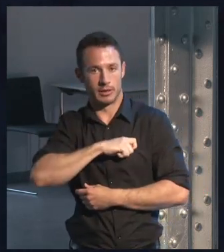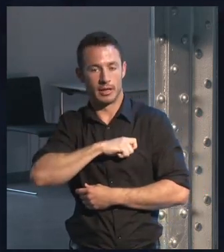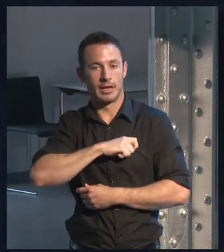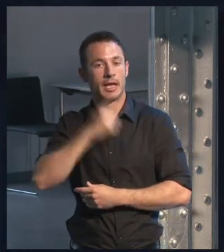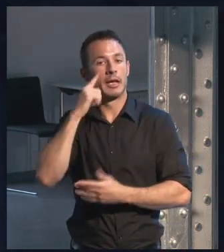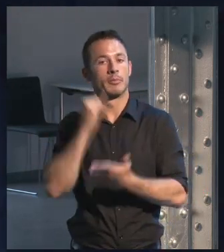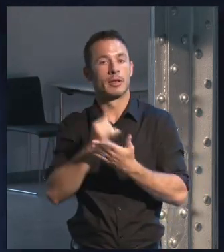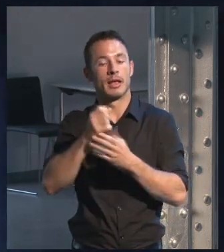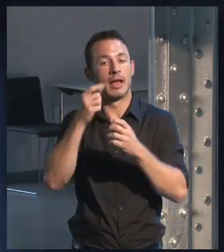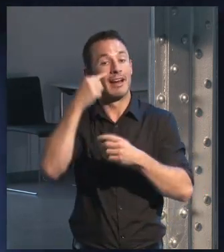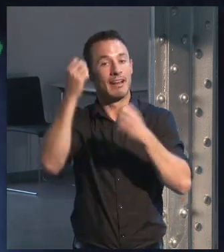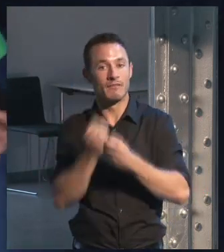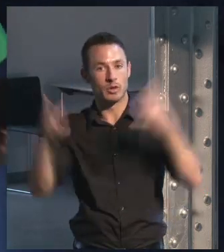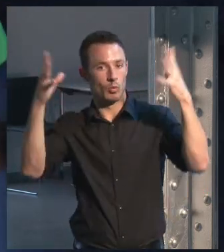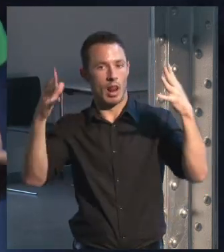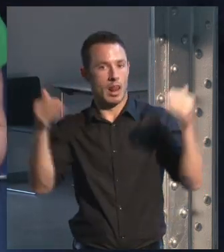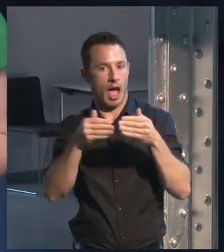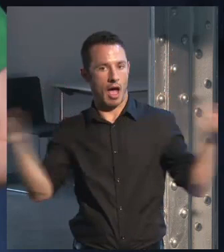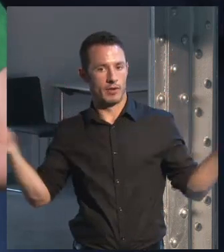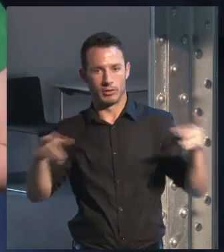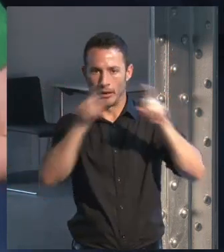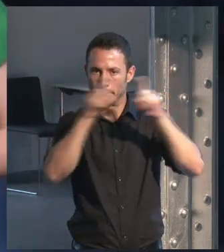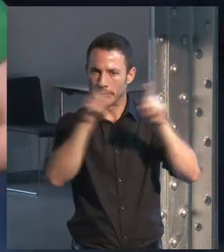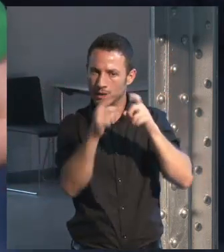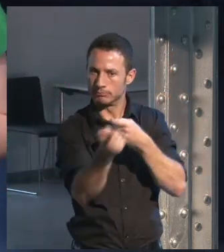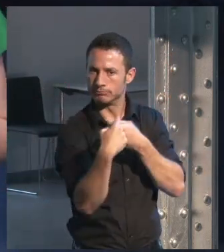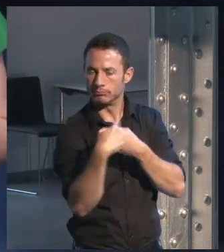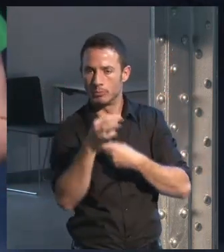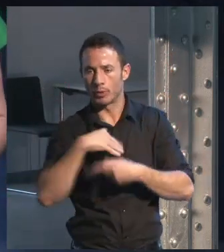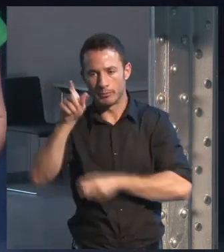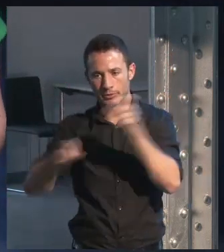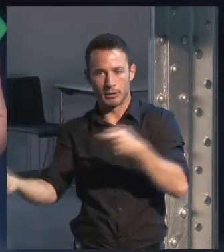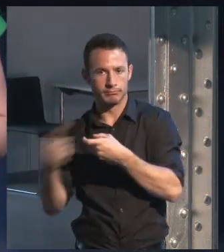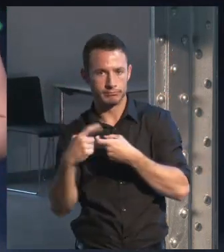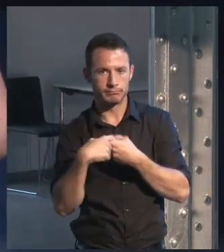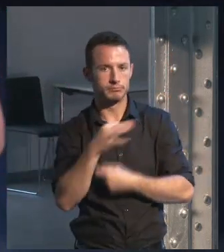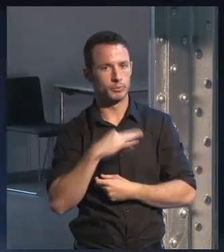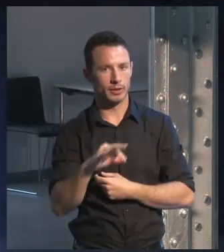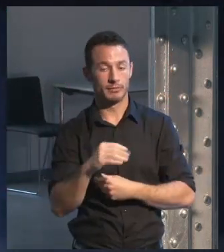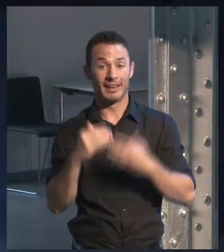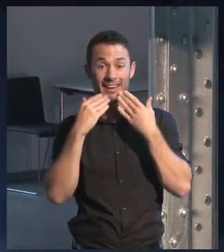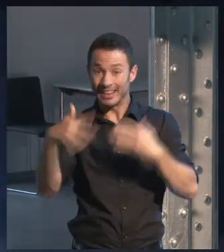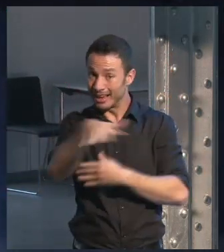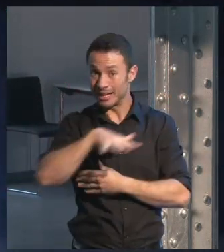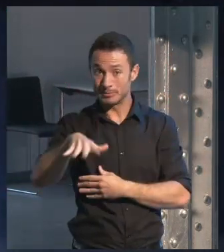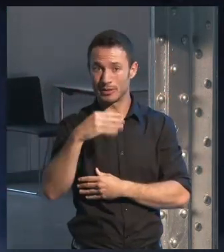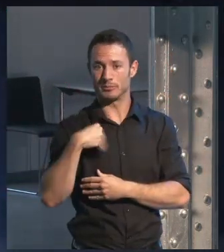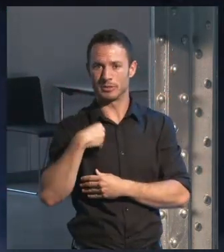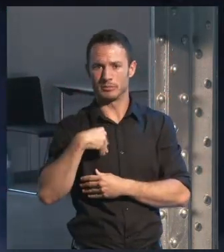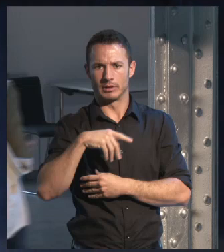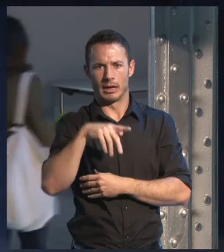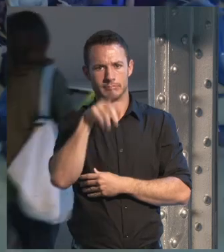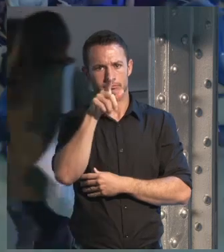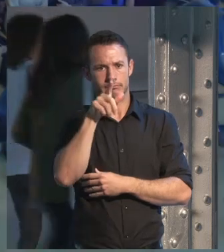de realidad virtual abierto a todo el mundo, abierto a empresas, abierto a ciudadanos. Gracias a este espacio son decenas de personas las que